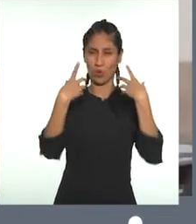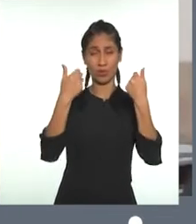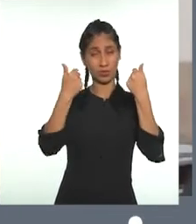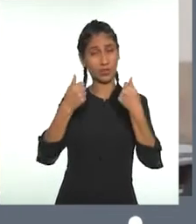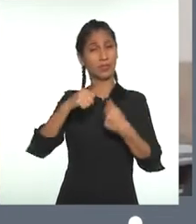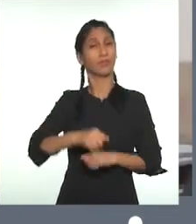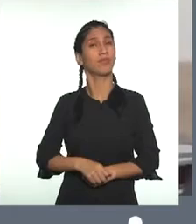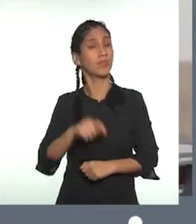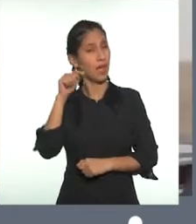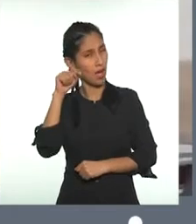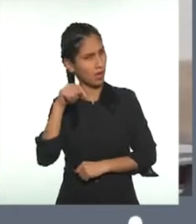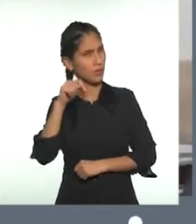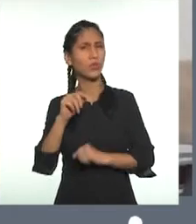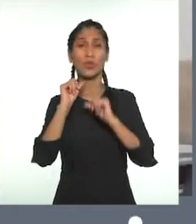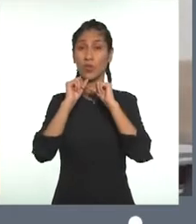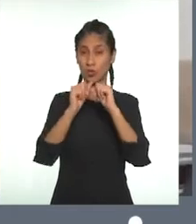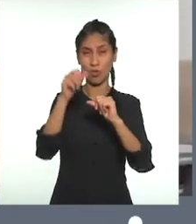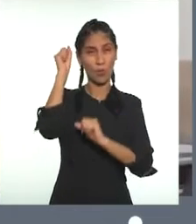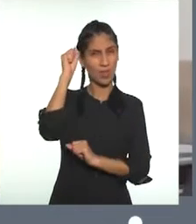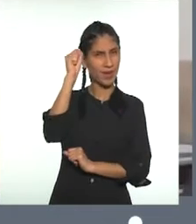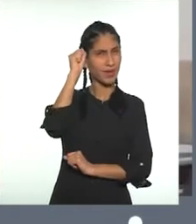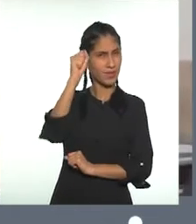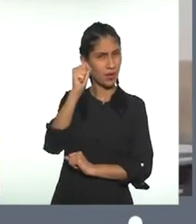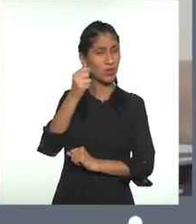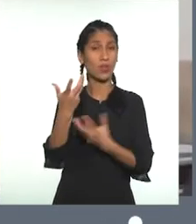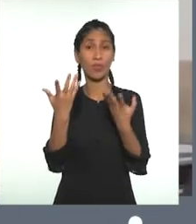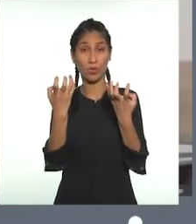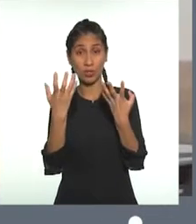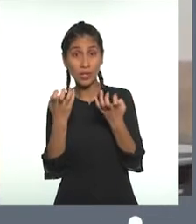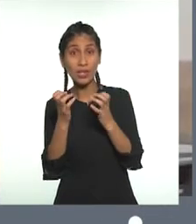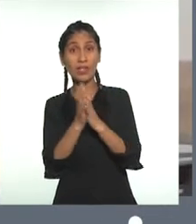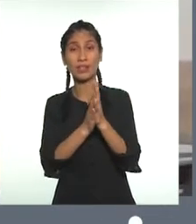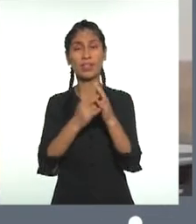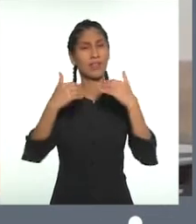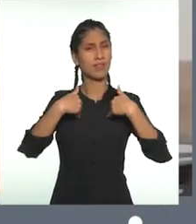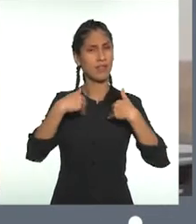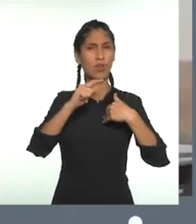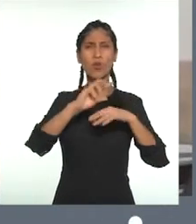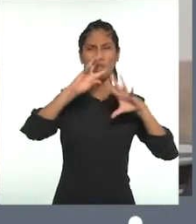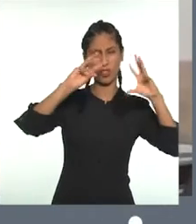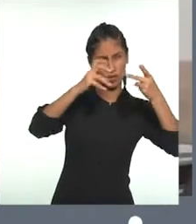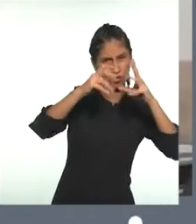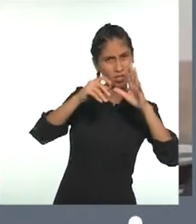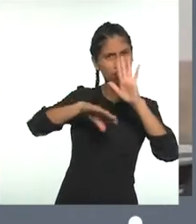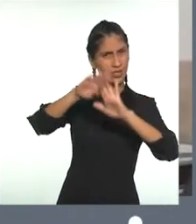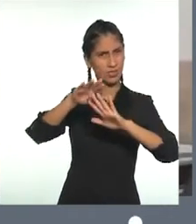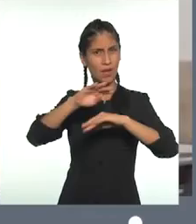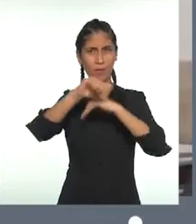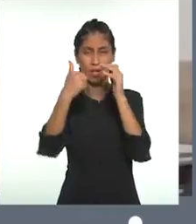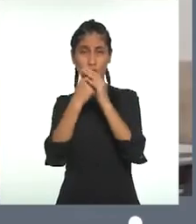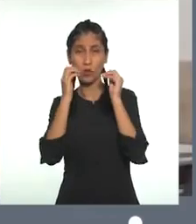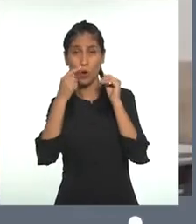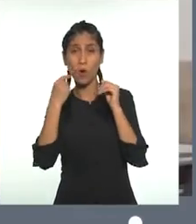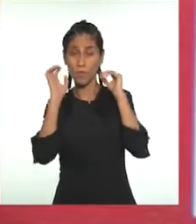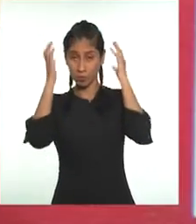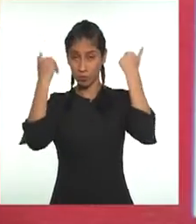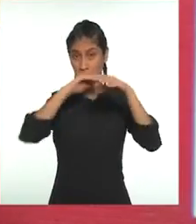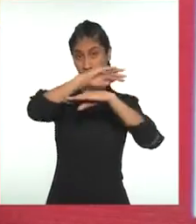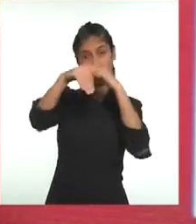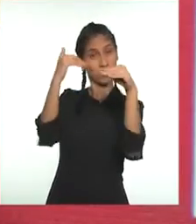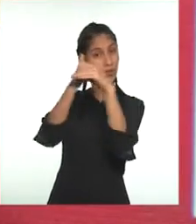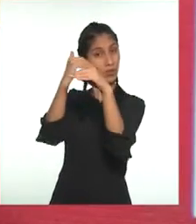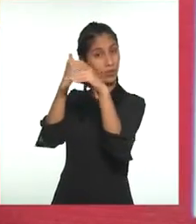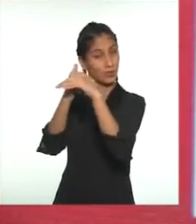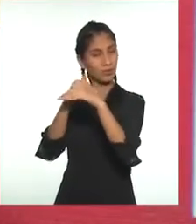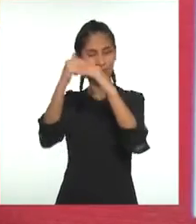justos. Aún seguimos en esta lucha, ¿no? Por tener una sociedad más equitativa para todos y para todas.